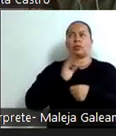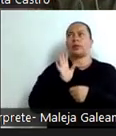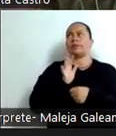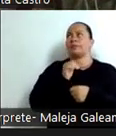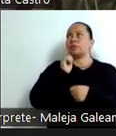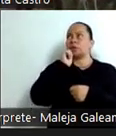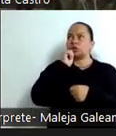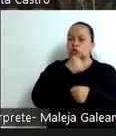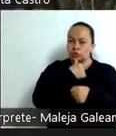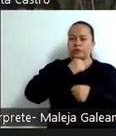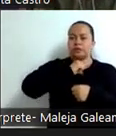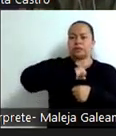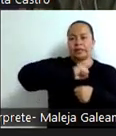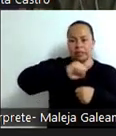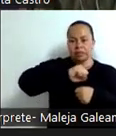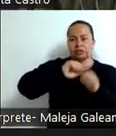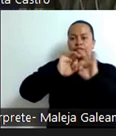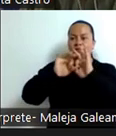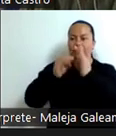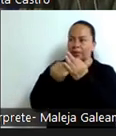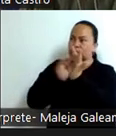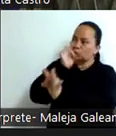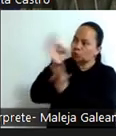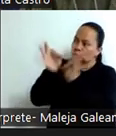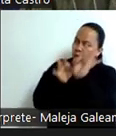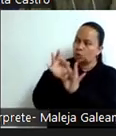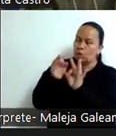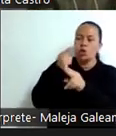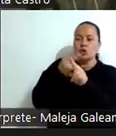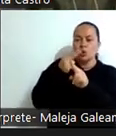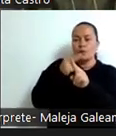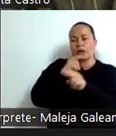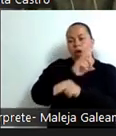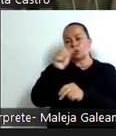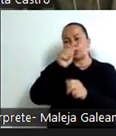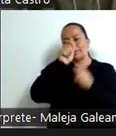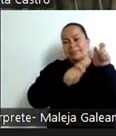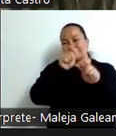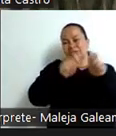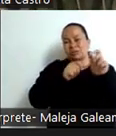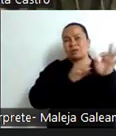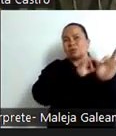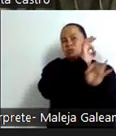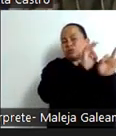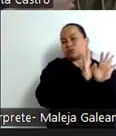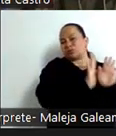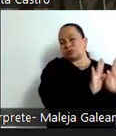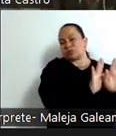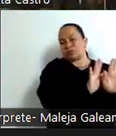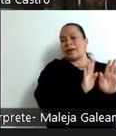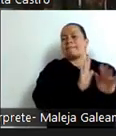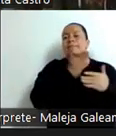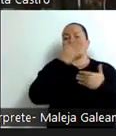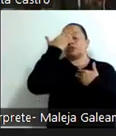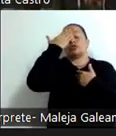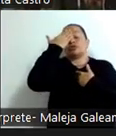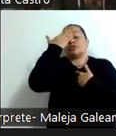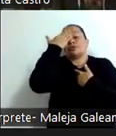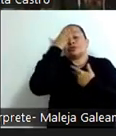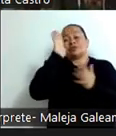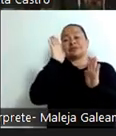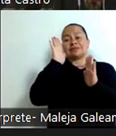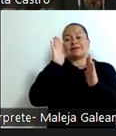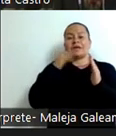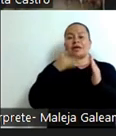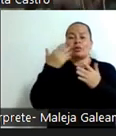derechos de los familiares cuidadoras en nombre de las personas que requieren cuidados Eso sí pues no se sabe muy bien cómo lo está